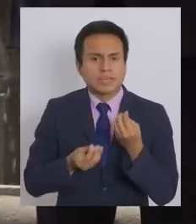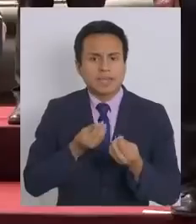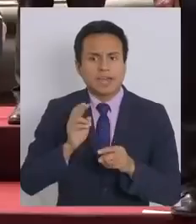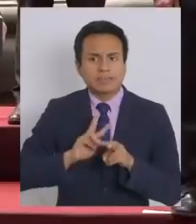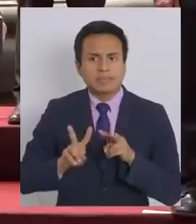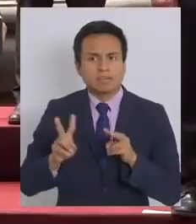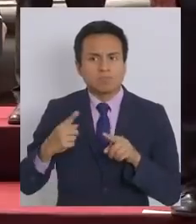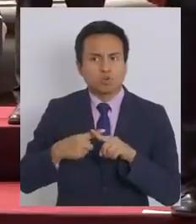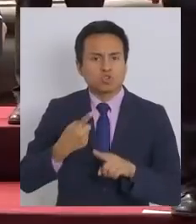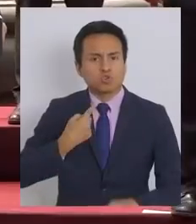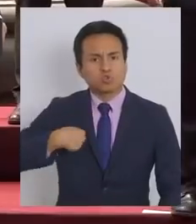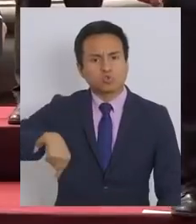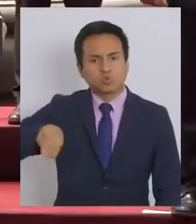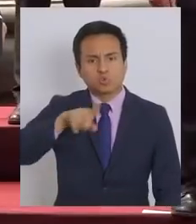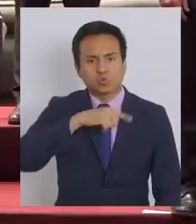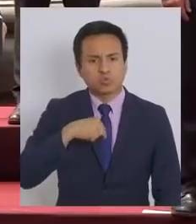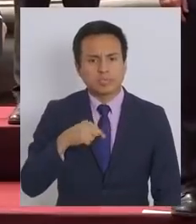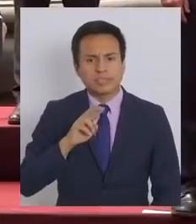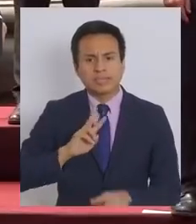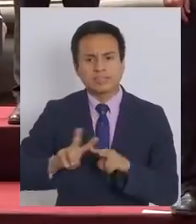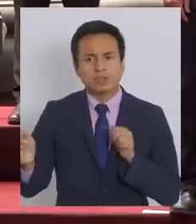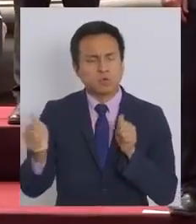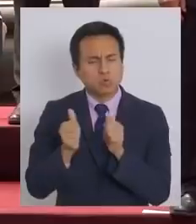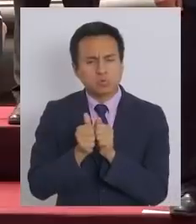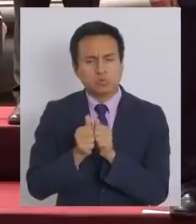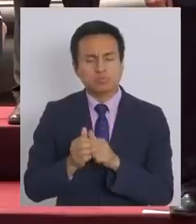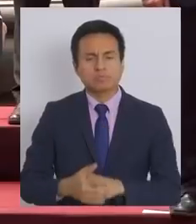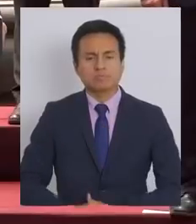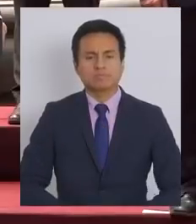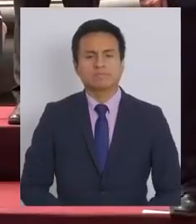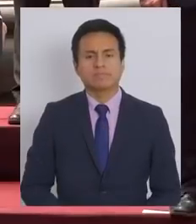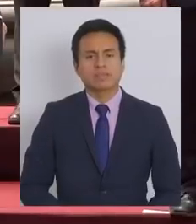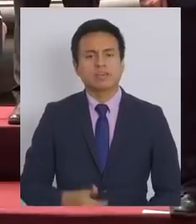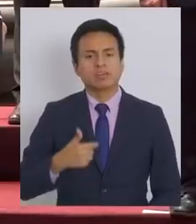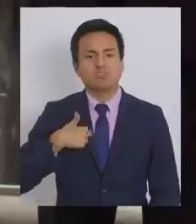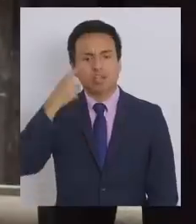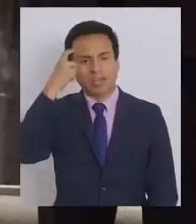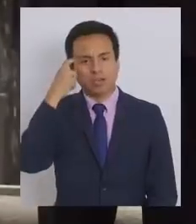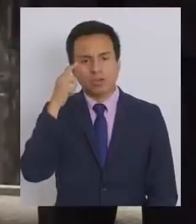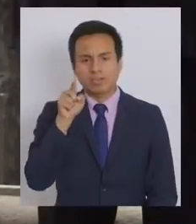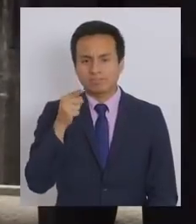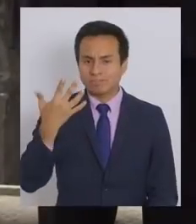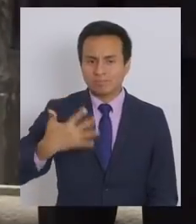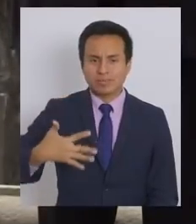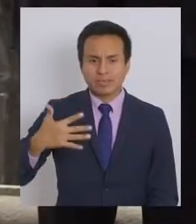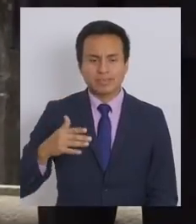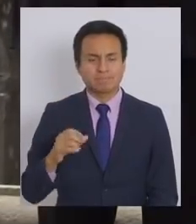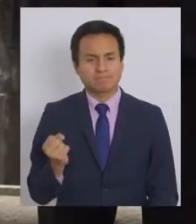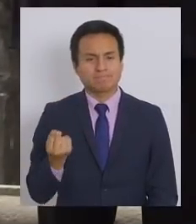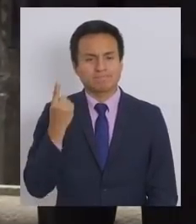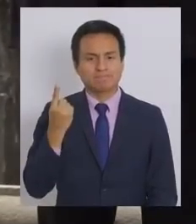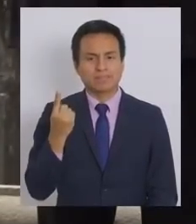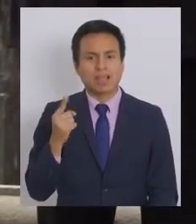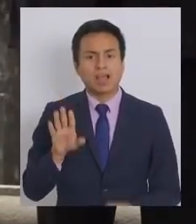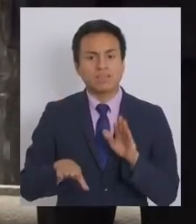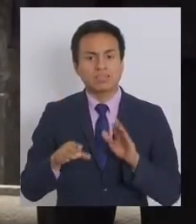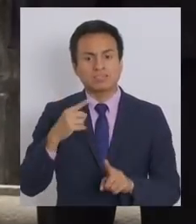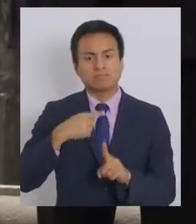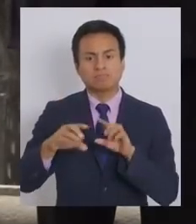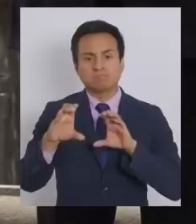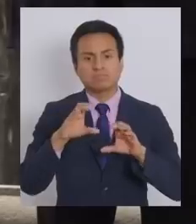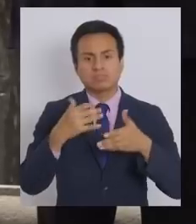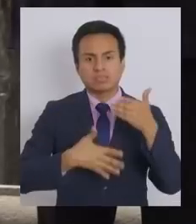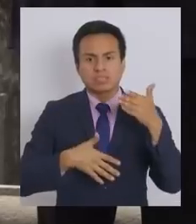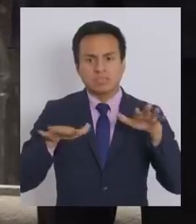por nosotros y qué podíamos hacer juntos. Y yo creo que eso es lo más importante, ¿no? A veces los medios